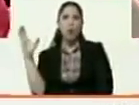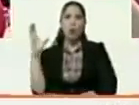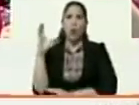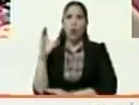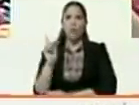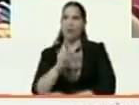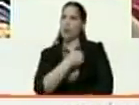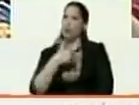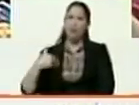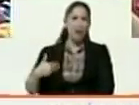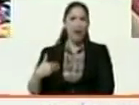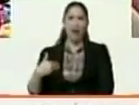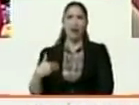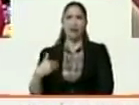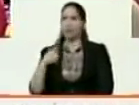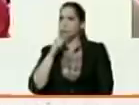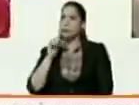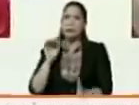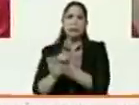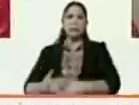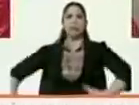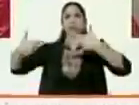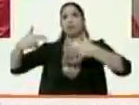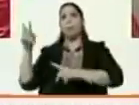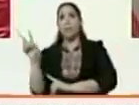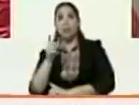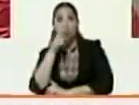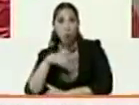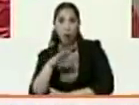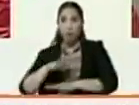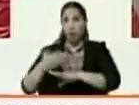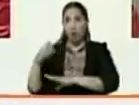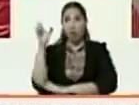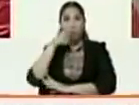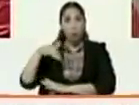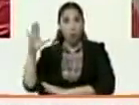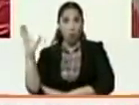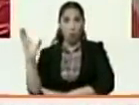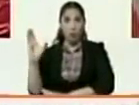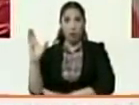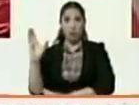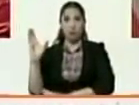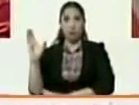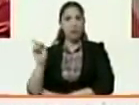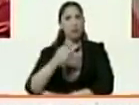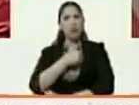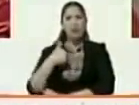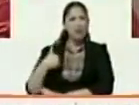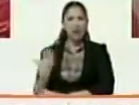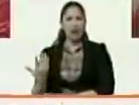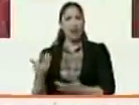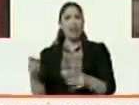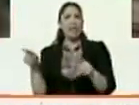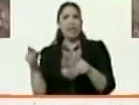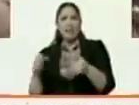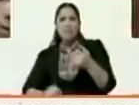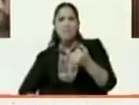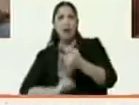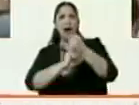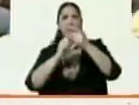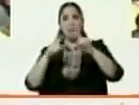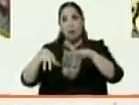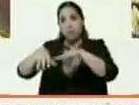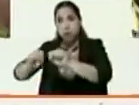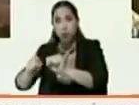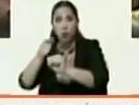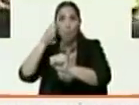no quiere enemistad con el pueblo de Venezuela. Porque el pueblo de Colombia no quiere ser una base para invadir al